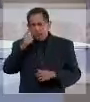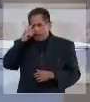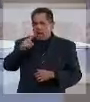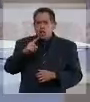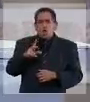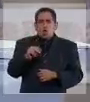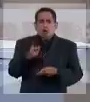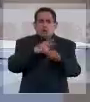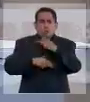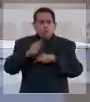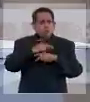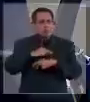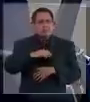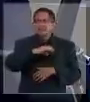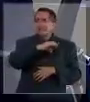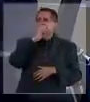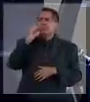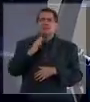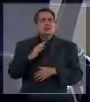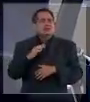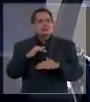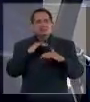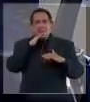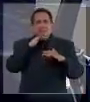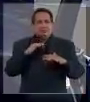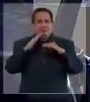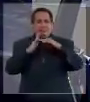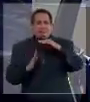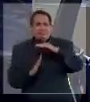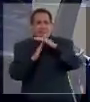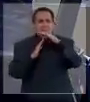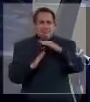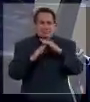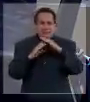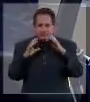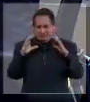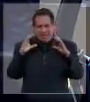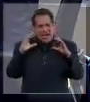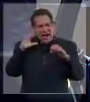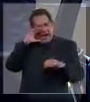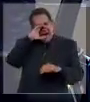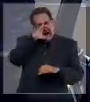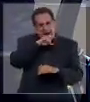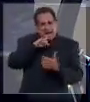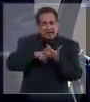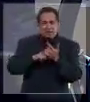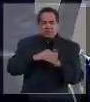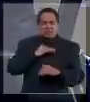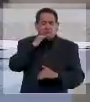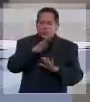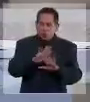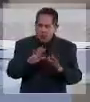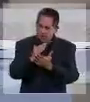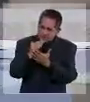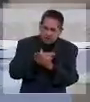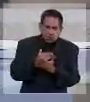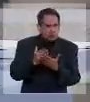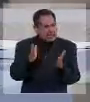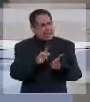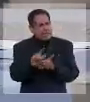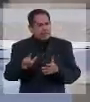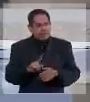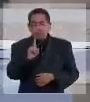efecto invernadero que están provocando el cambio climático. Quiero decir tres cosas más. La primera, que quede constancia, Andrés